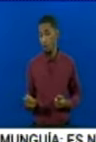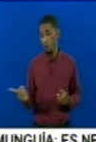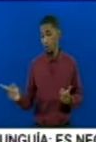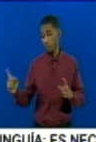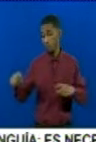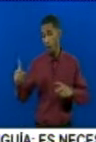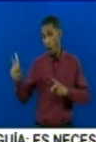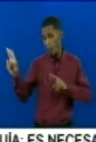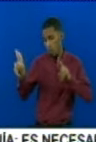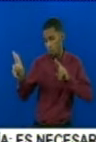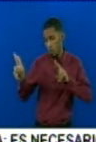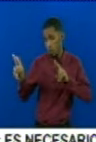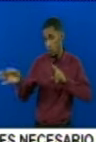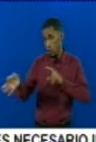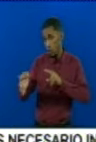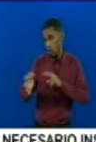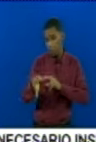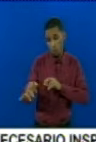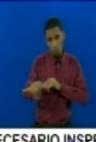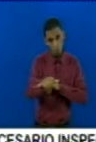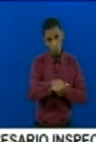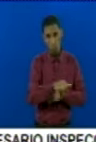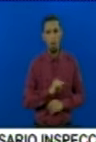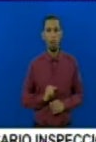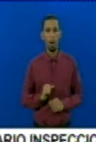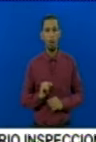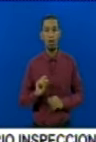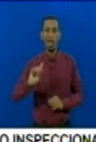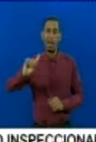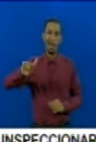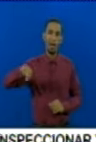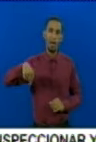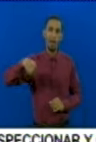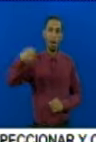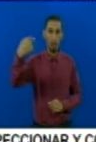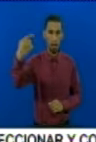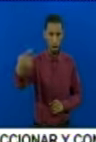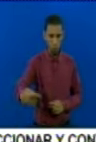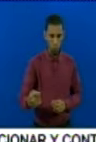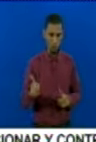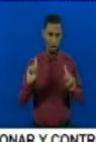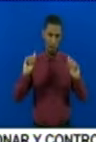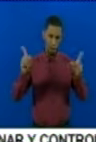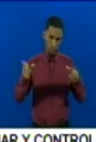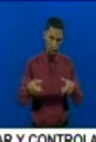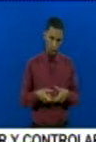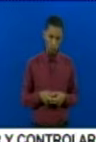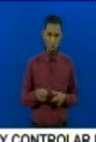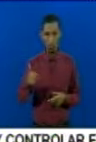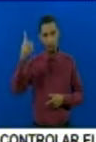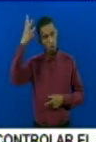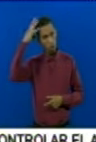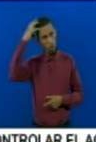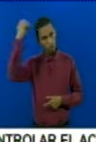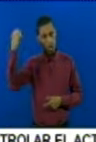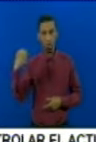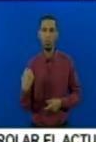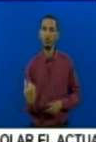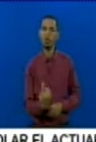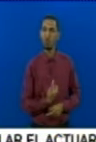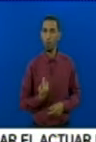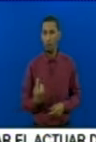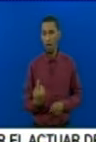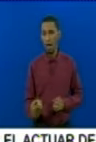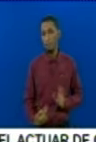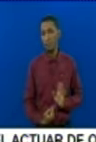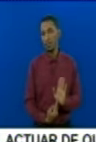municipios. Nosotros en este, en el próximo consejo, con el visto bueno de nuestro partido, estaríamos